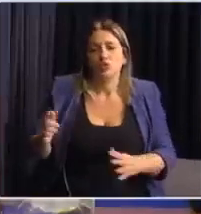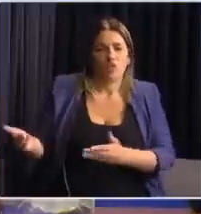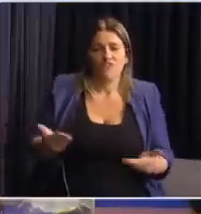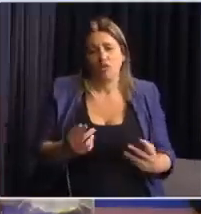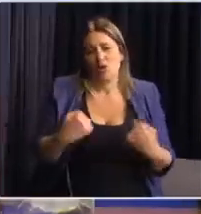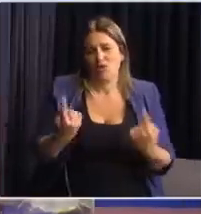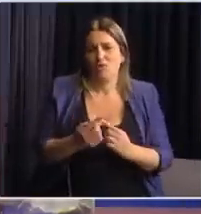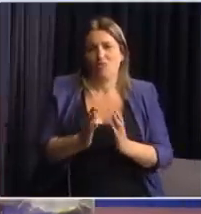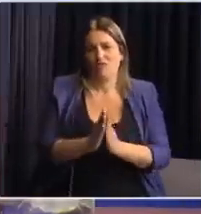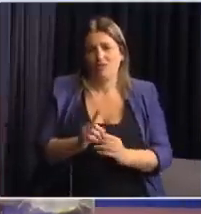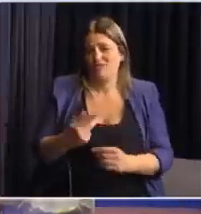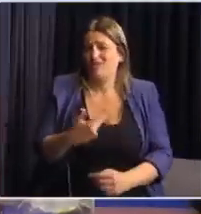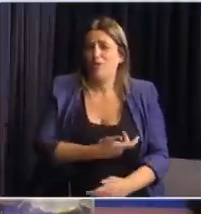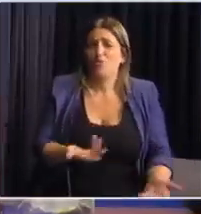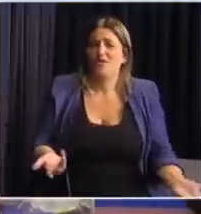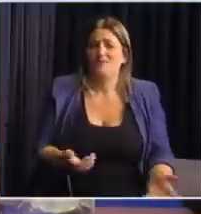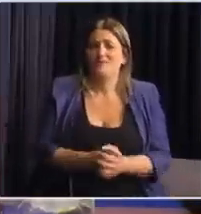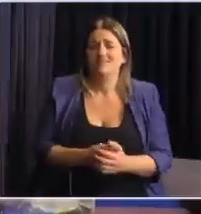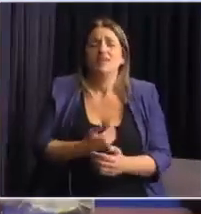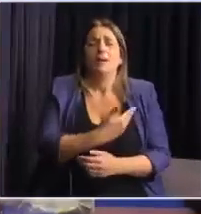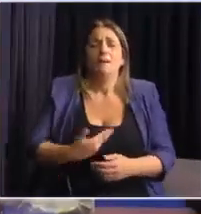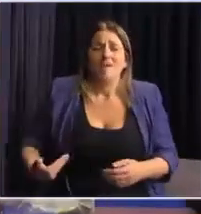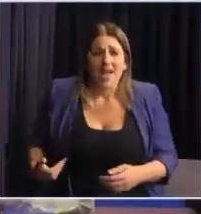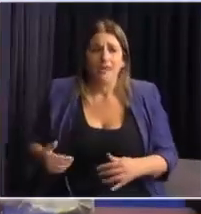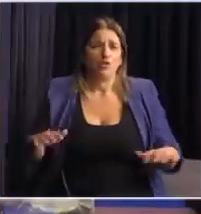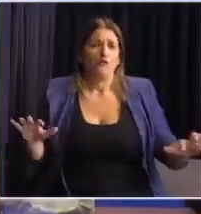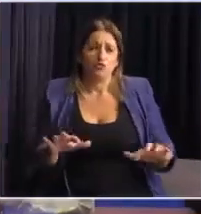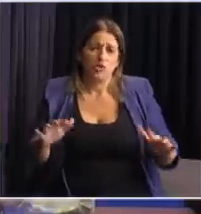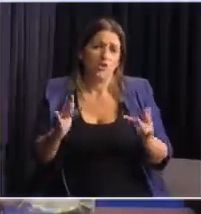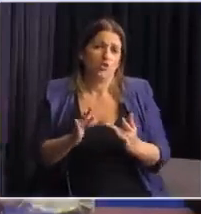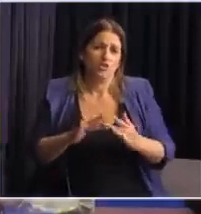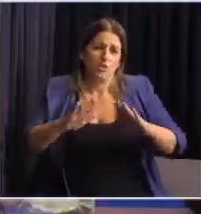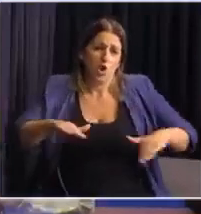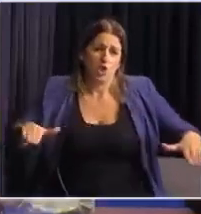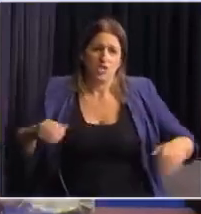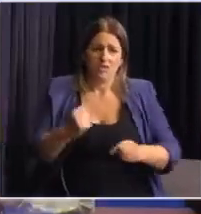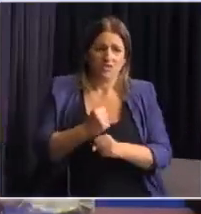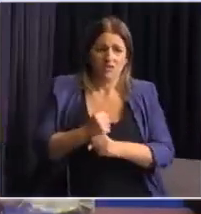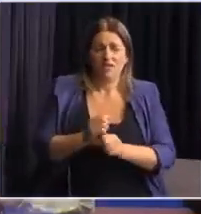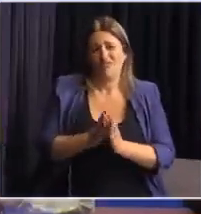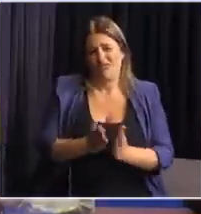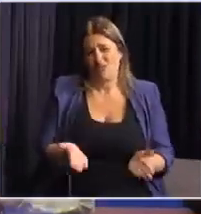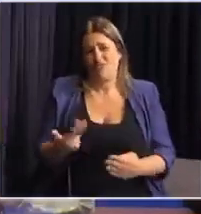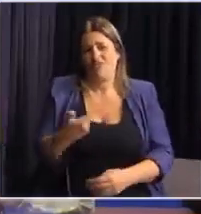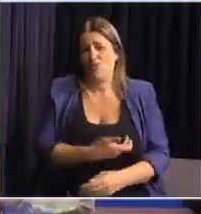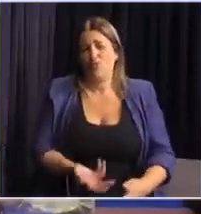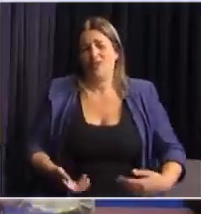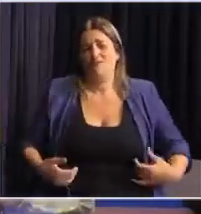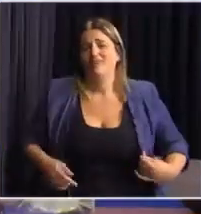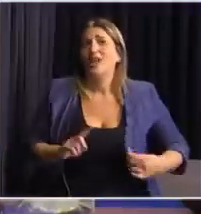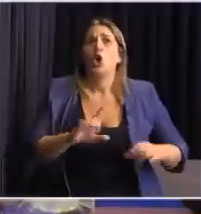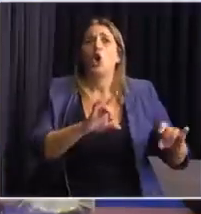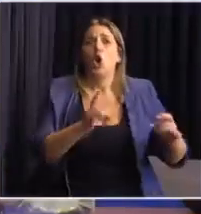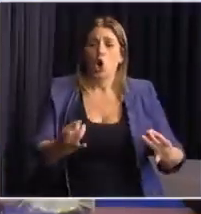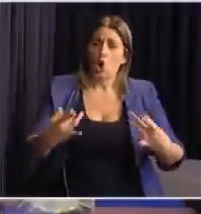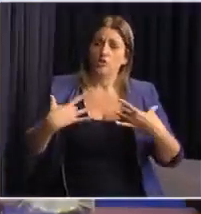invitamos a que se vacunen, que los maestros y el personal que está en contacto con niños se vacune, tiene lógica, para no